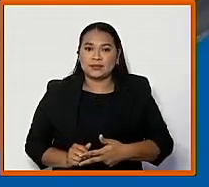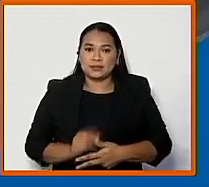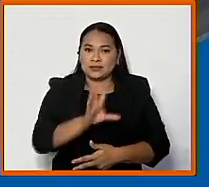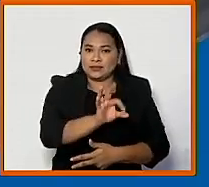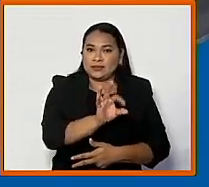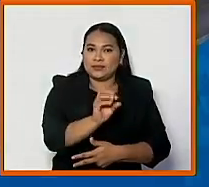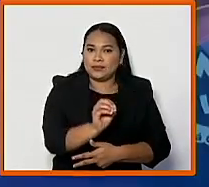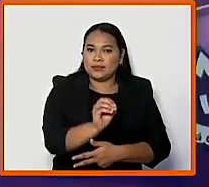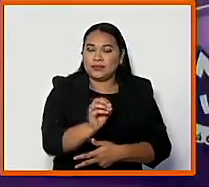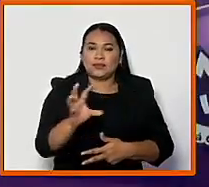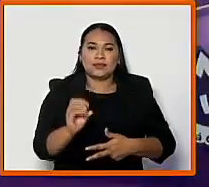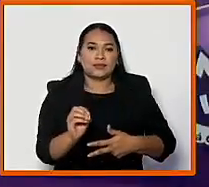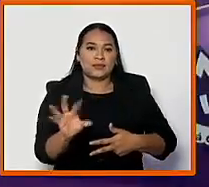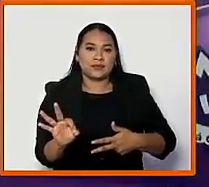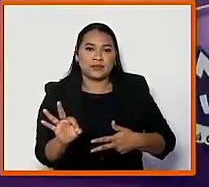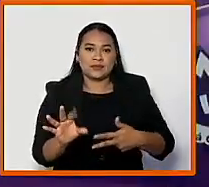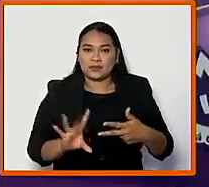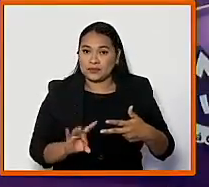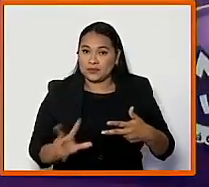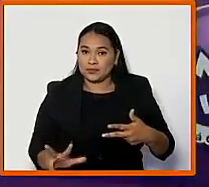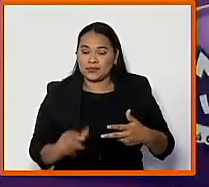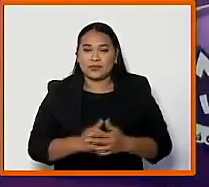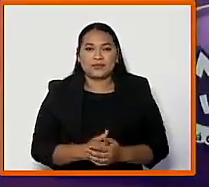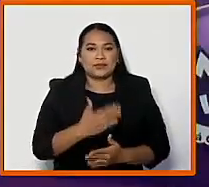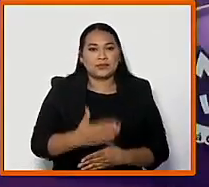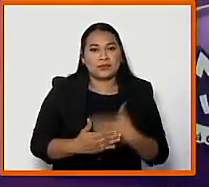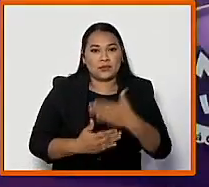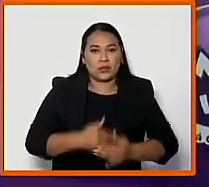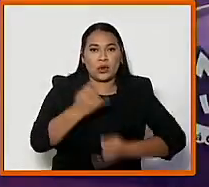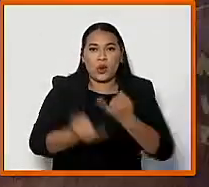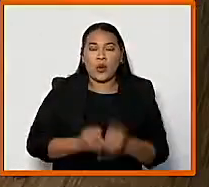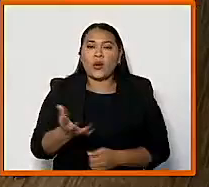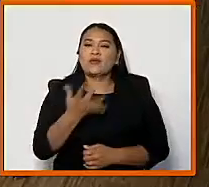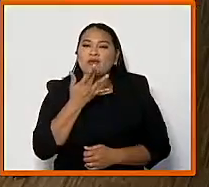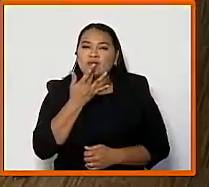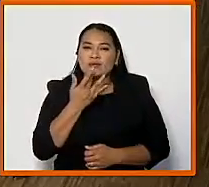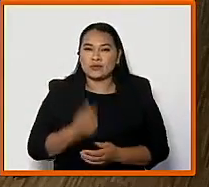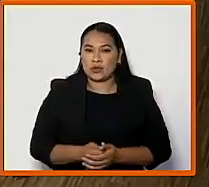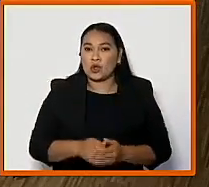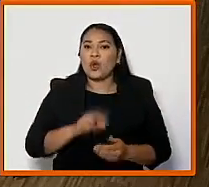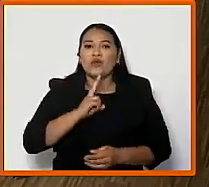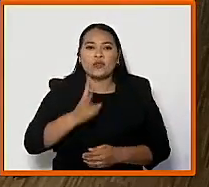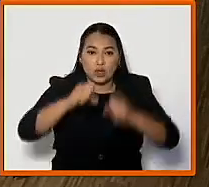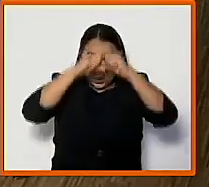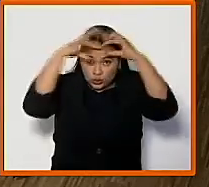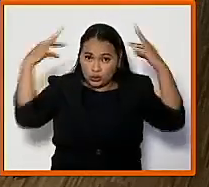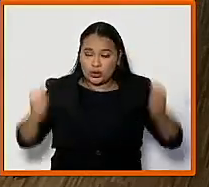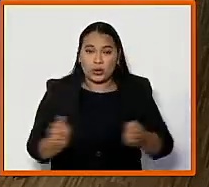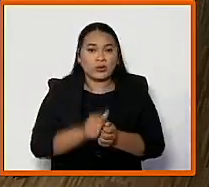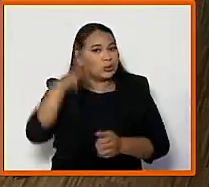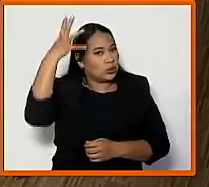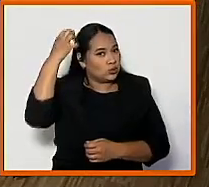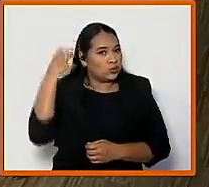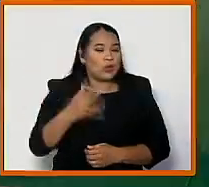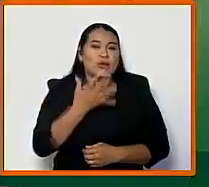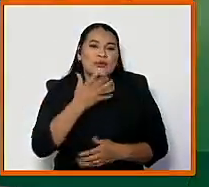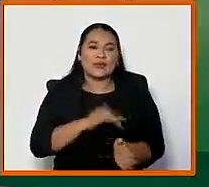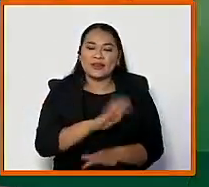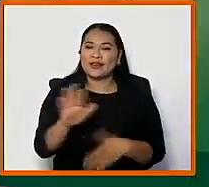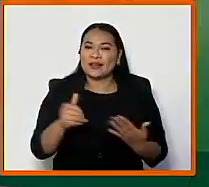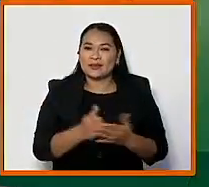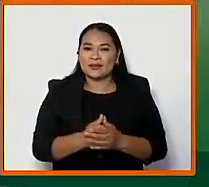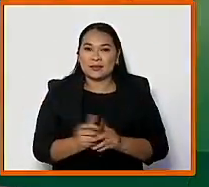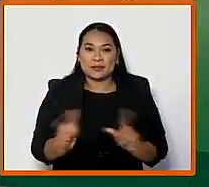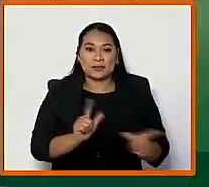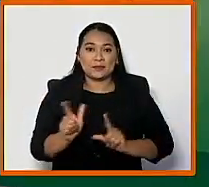90, 09 y 83. Continuamos a hacer tus sueños una realidad junto a Charlyn. Te deseo muchísima suerte y espero que tengas tu